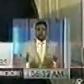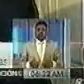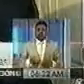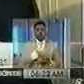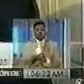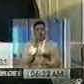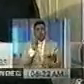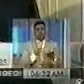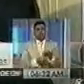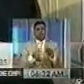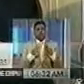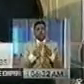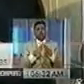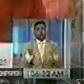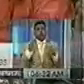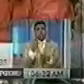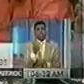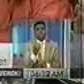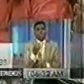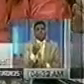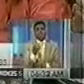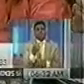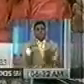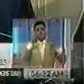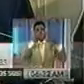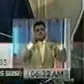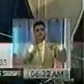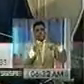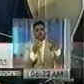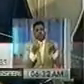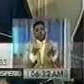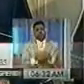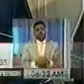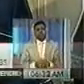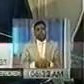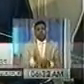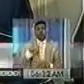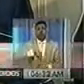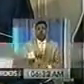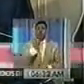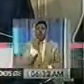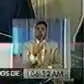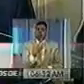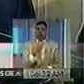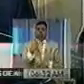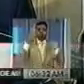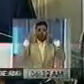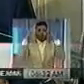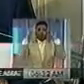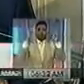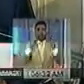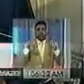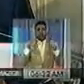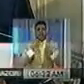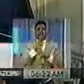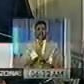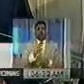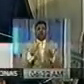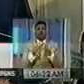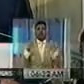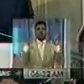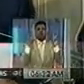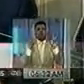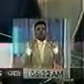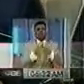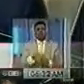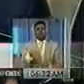respecto a los precios y las tarifas. Yo creo que como buenos profesionales nos comprometimos a resolver este tema de manera sumaria. Yo le